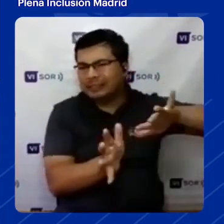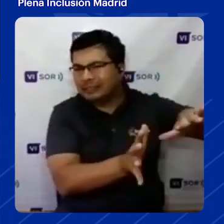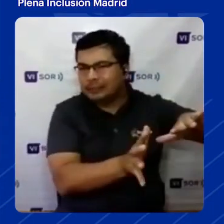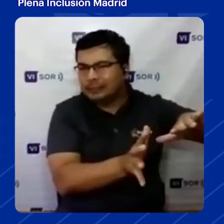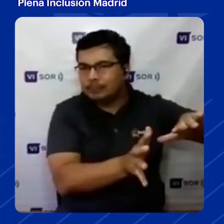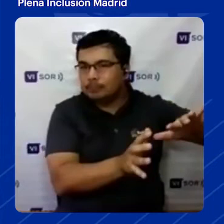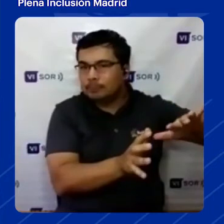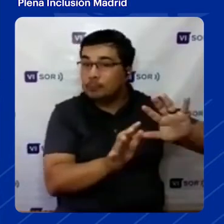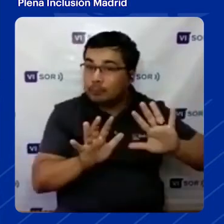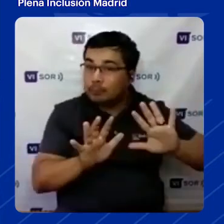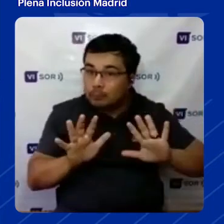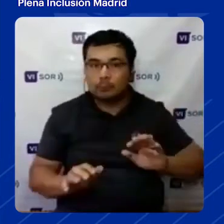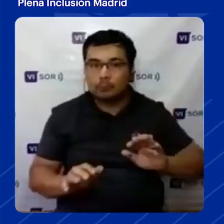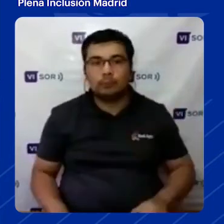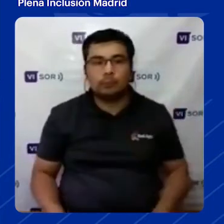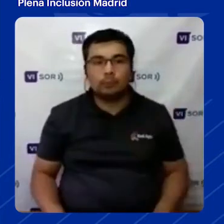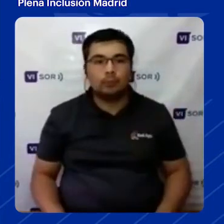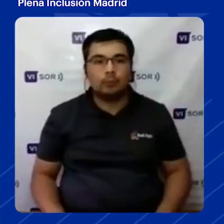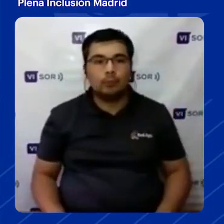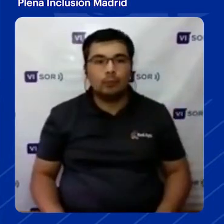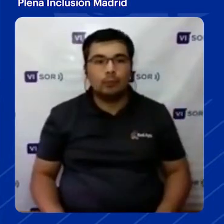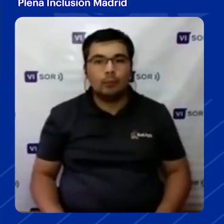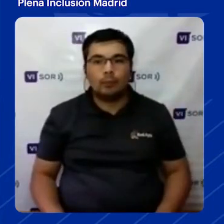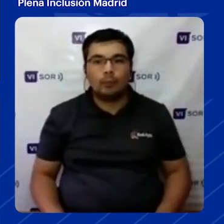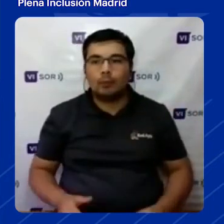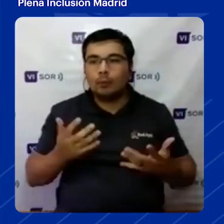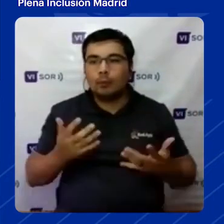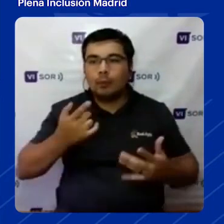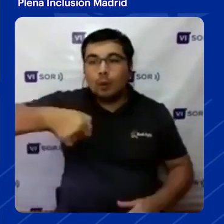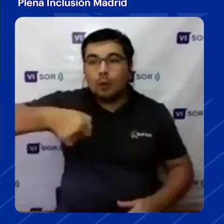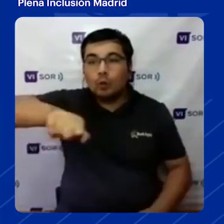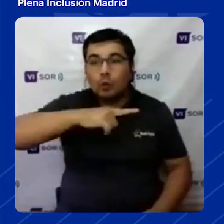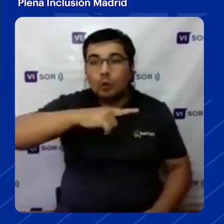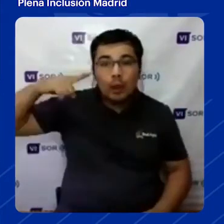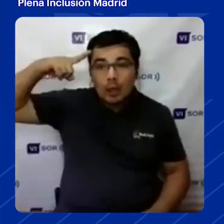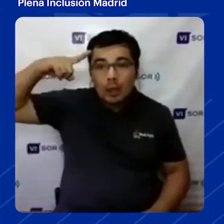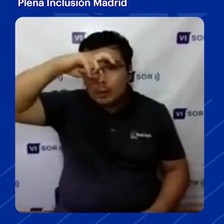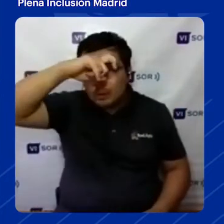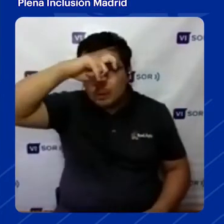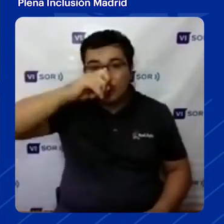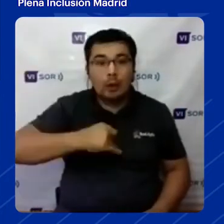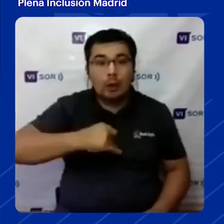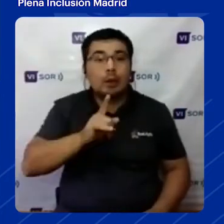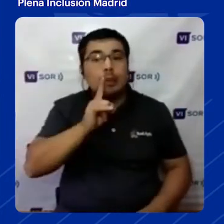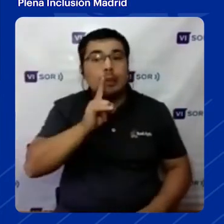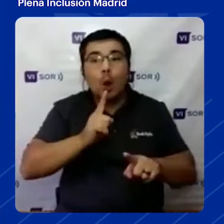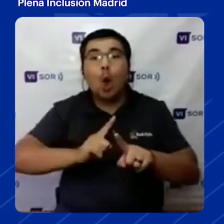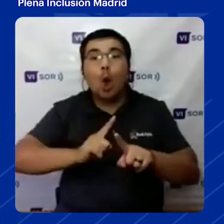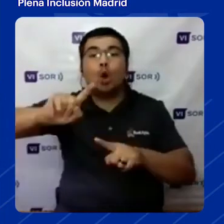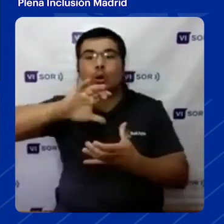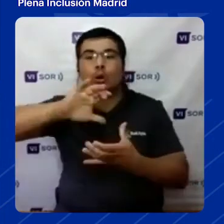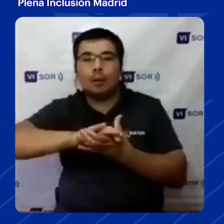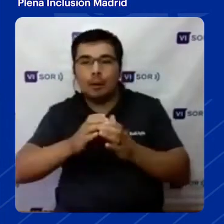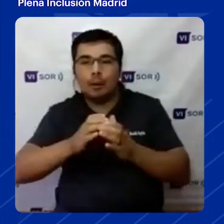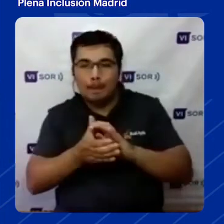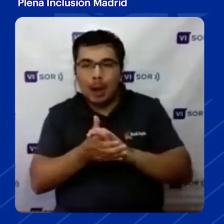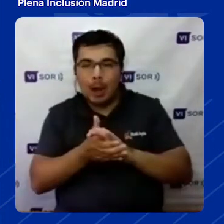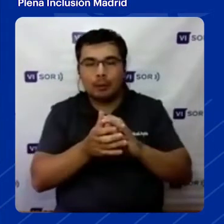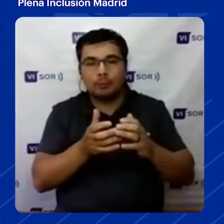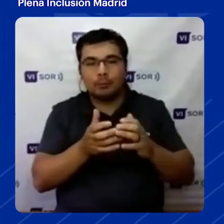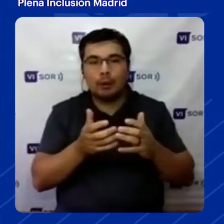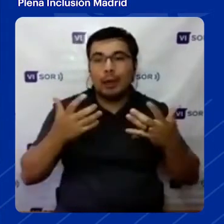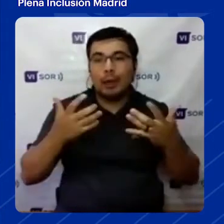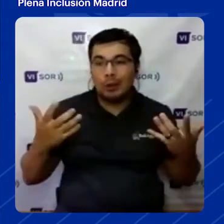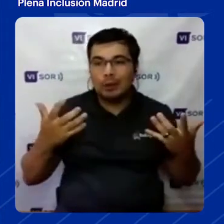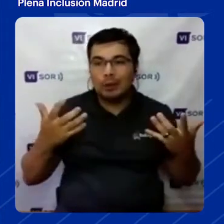luego, nosotros en un momento dado, si no tenemos dificultades de comprensión, tenemos otras estrategias. Y entonces vamos relacionando, etcétera. Esto